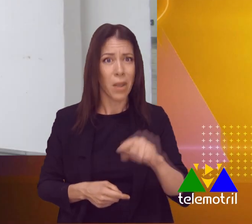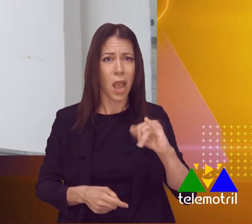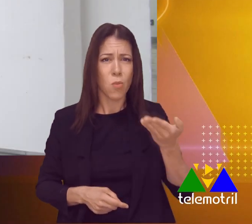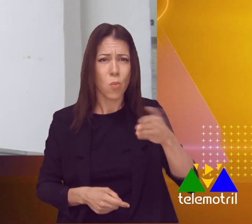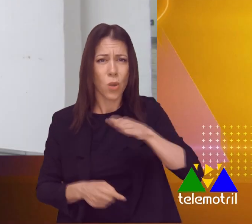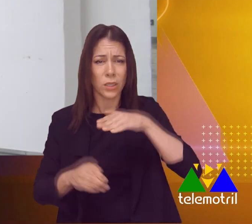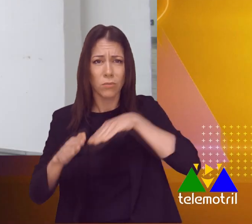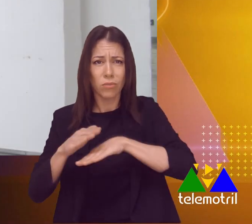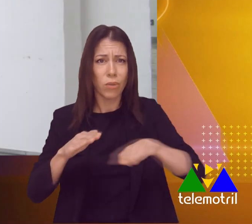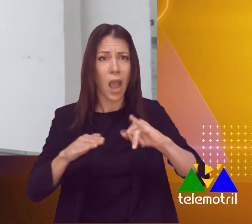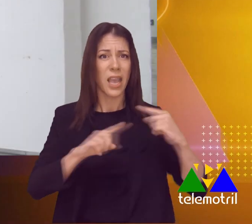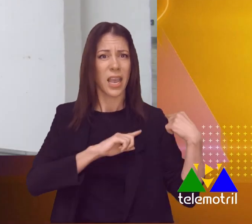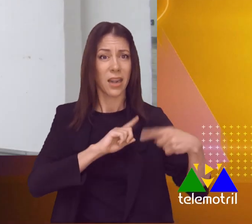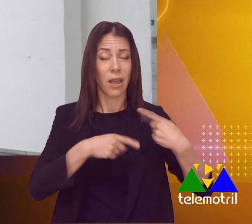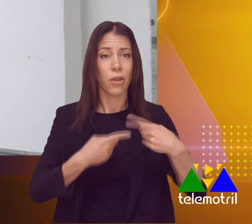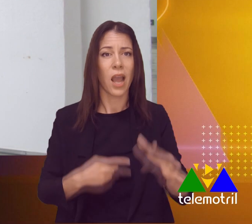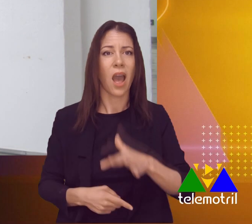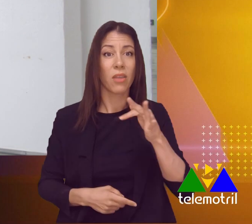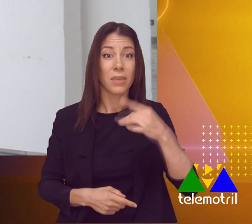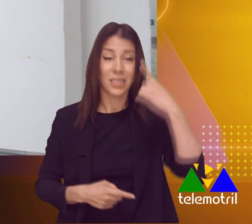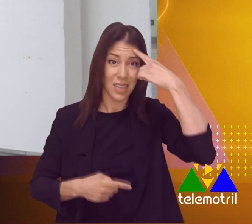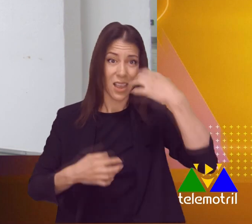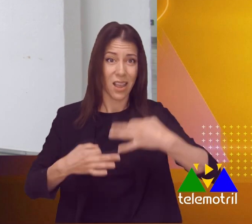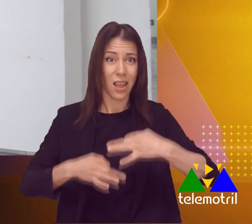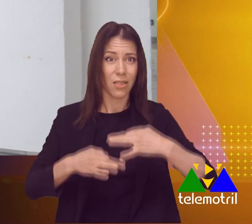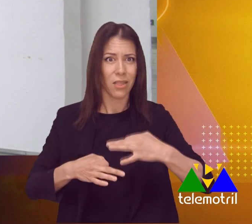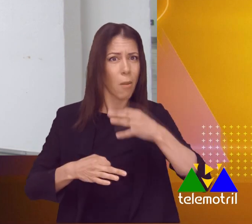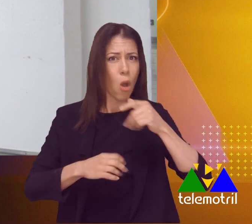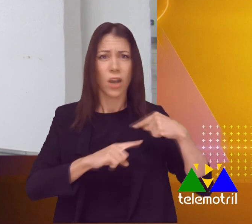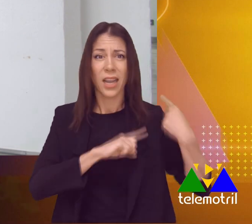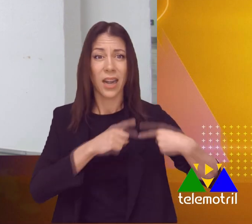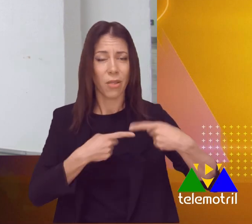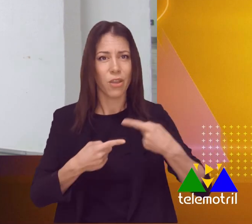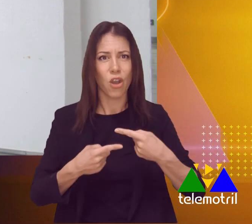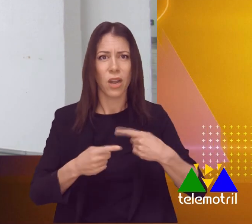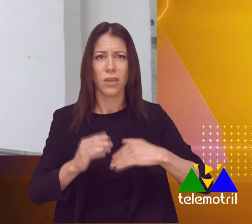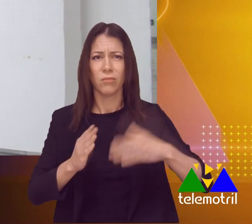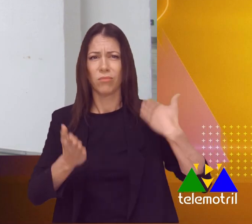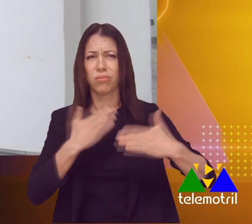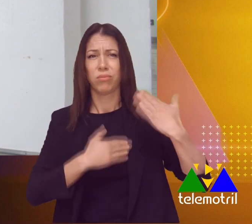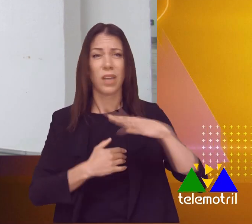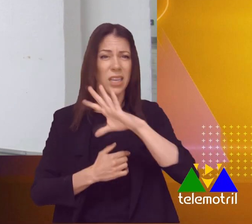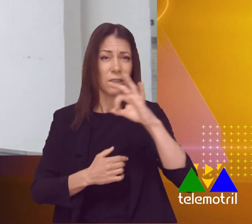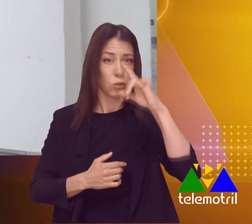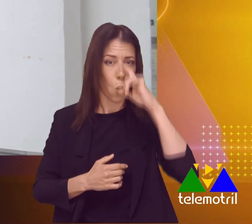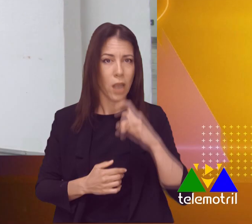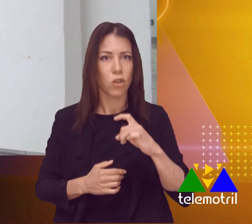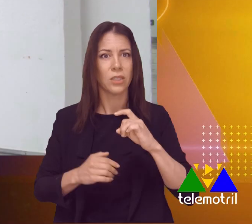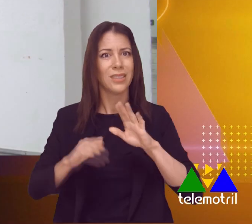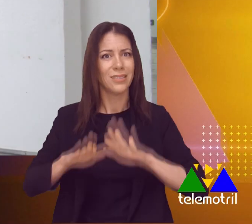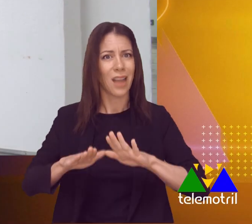generaciones de motrileños y las creencias de generaciones de motrileños de hace 500 años pues